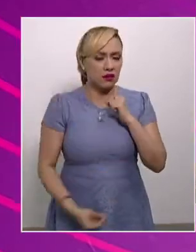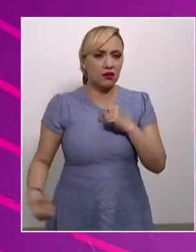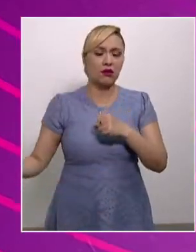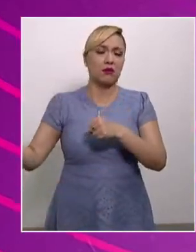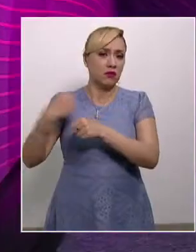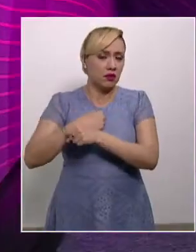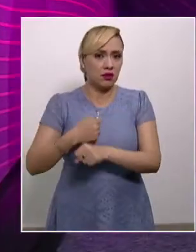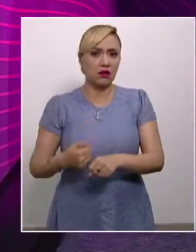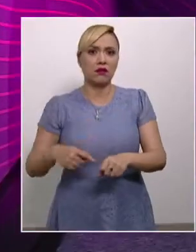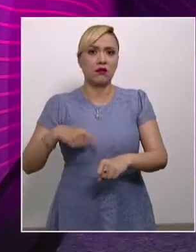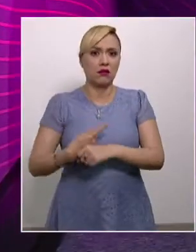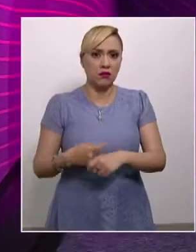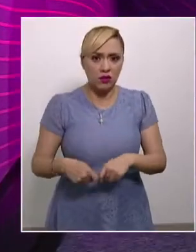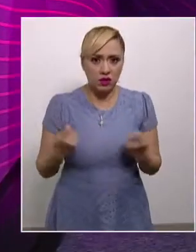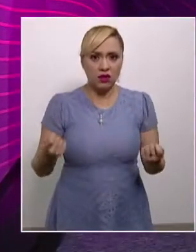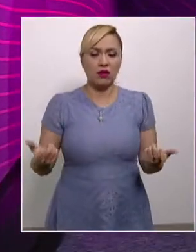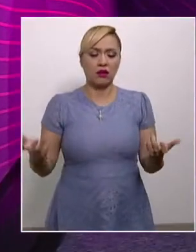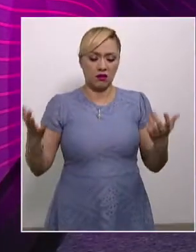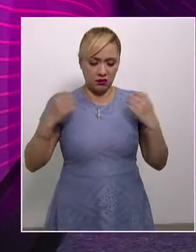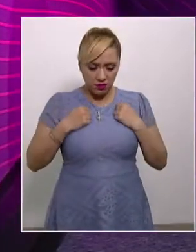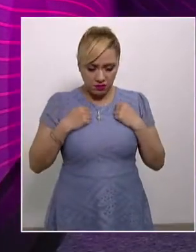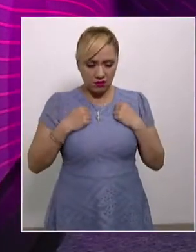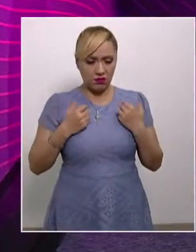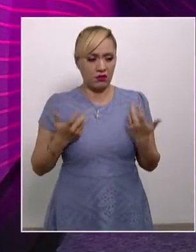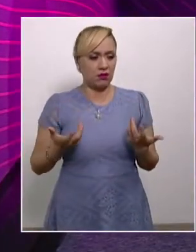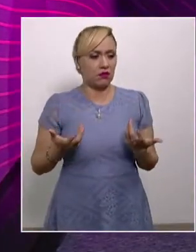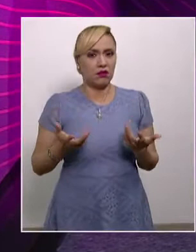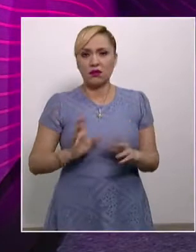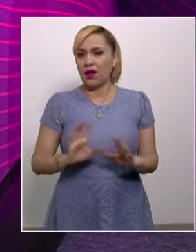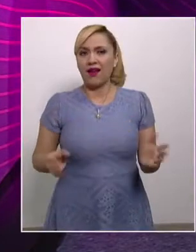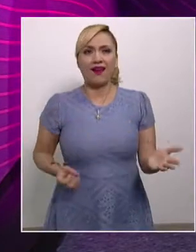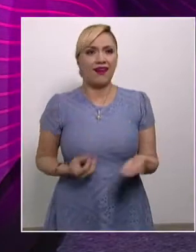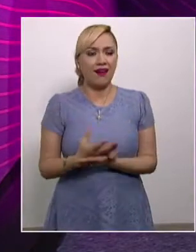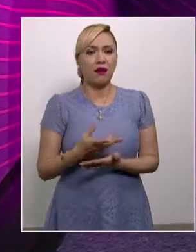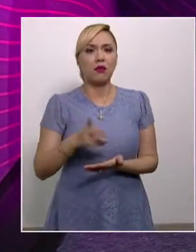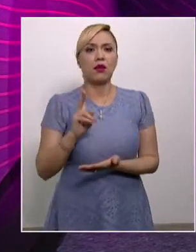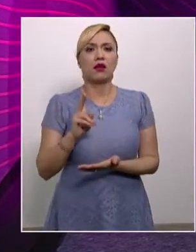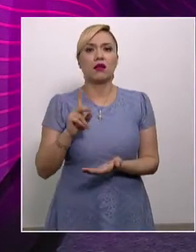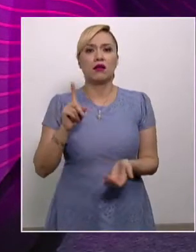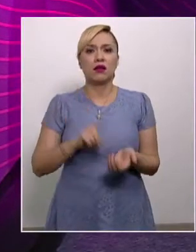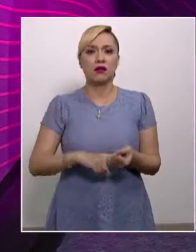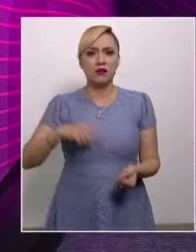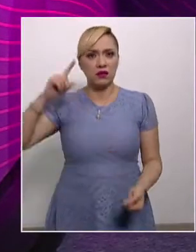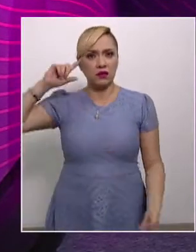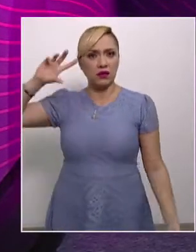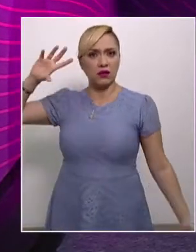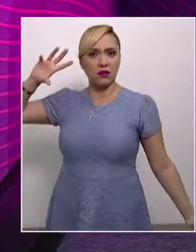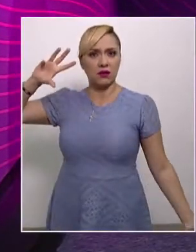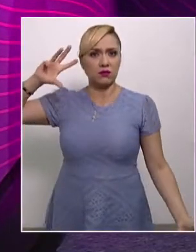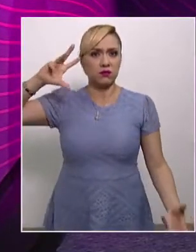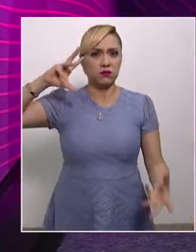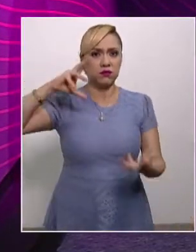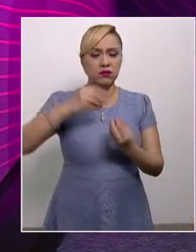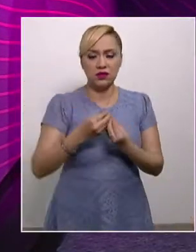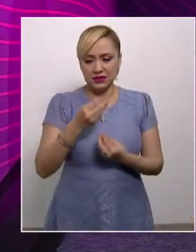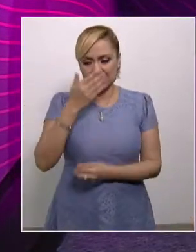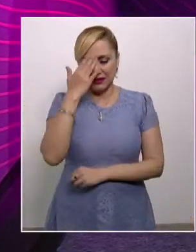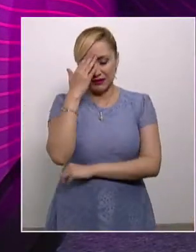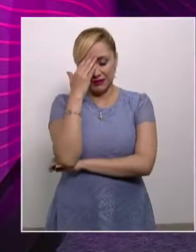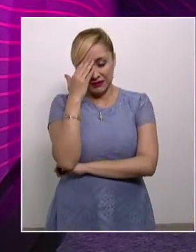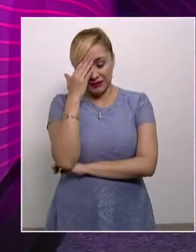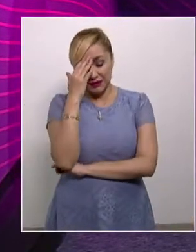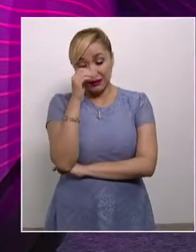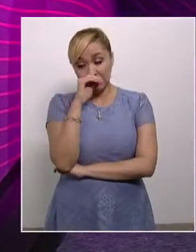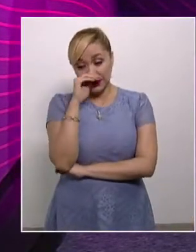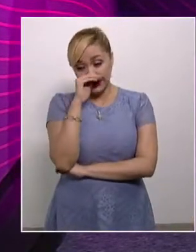en el tránsito por México, que cayó en detención, que por X o por Y salió y que viene con un caldo de cultivo que es súper complicado. Entonces, para nosotros